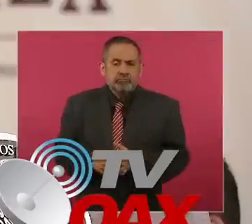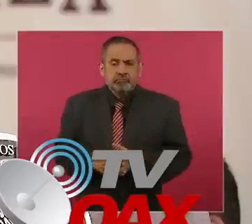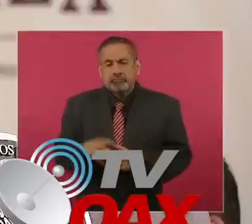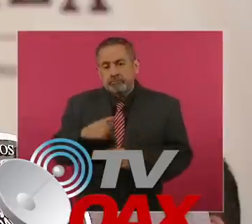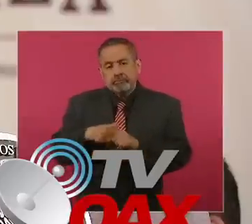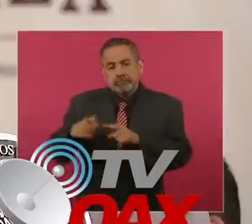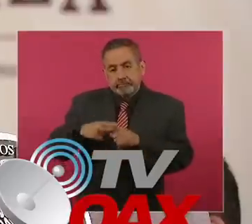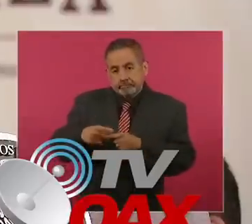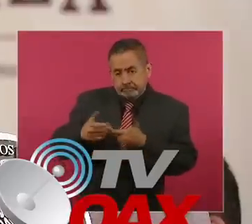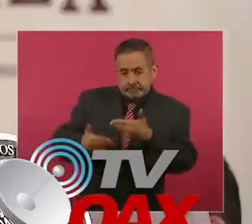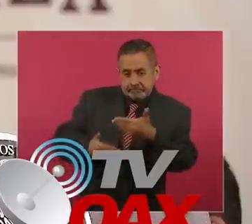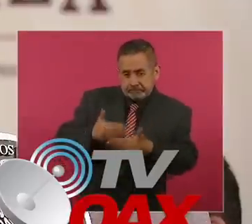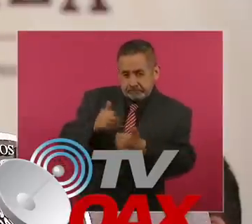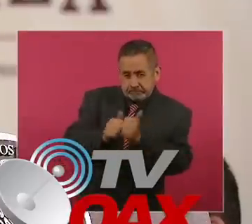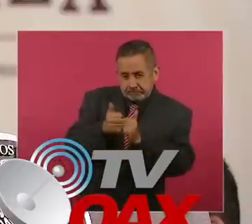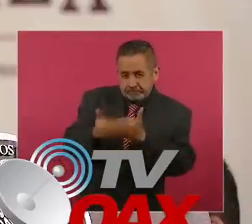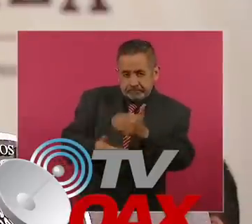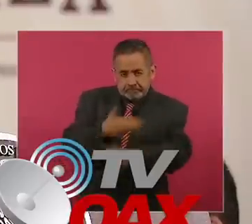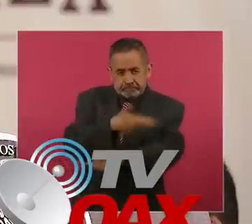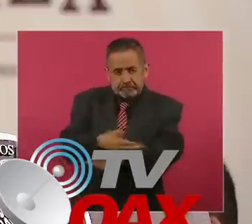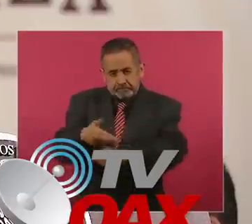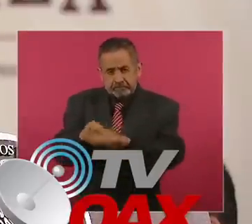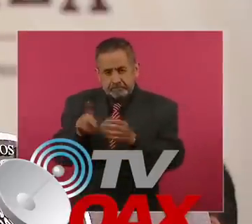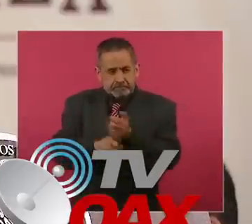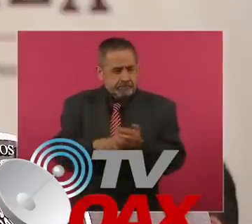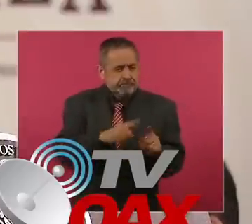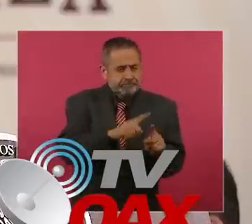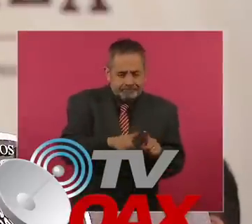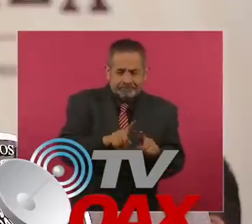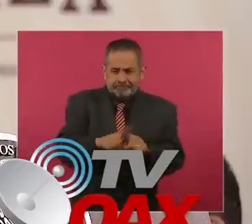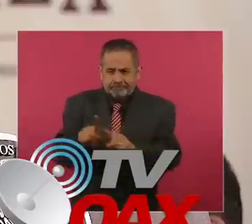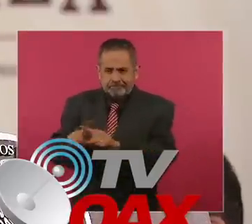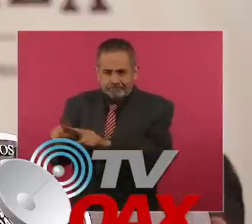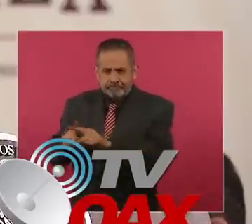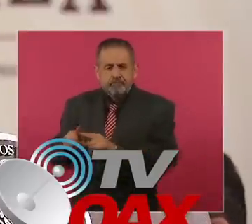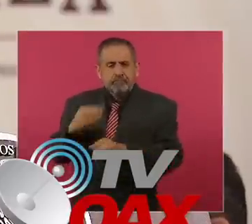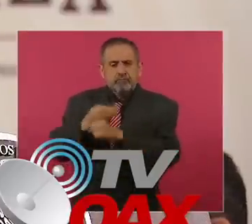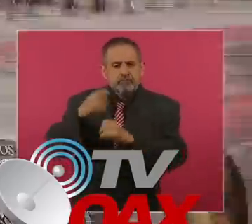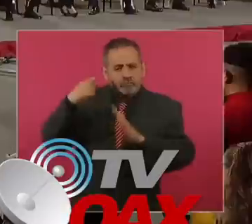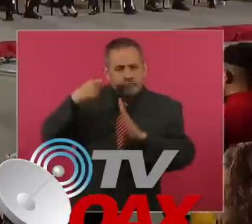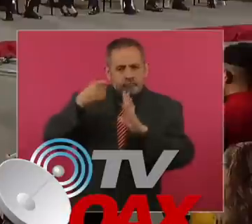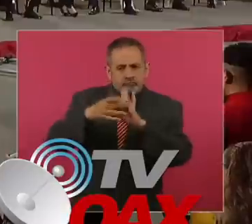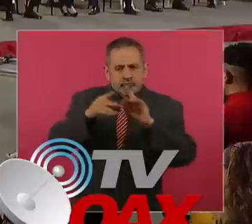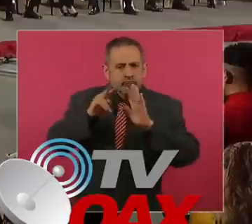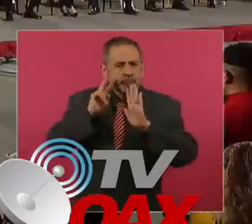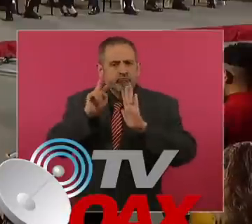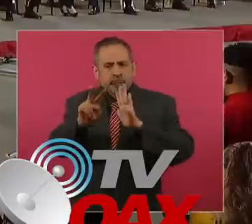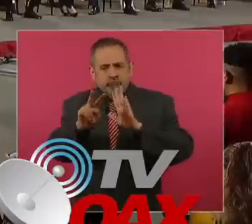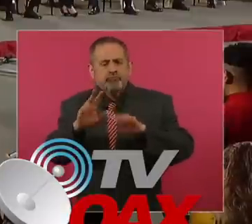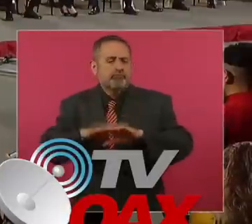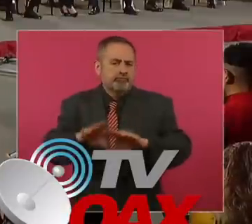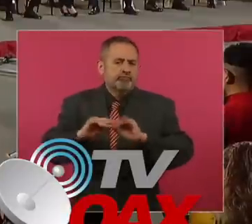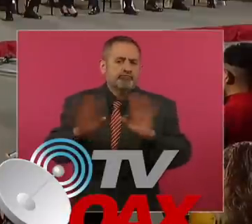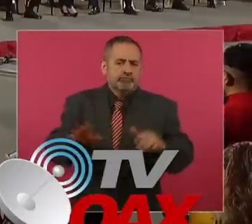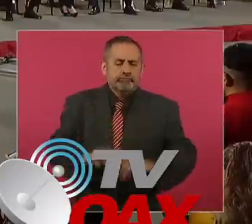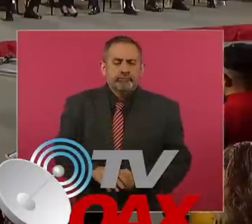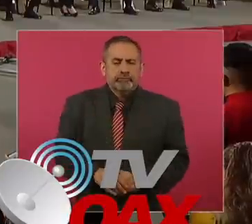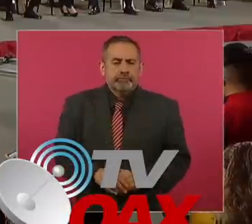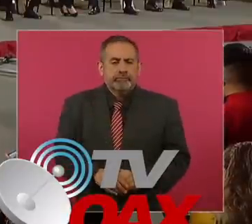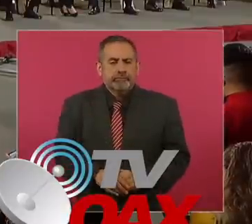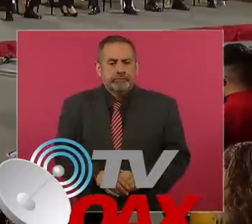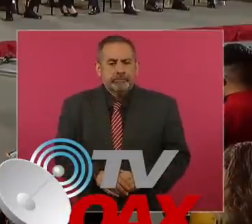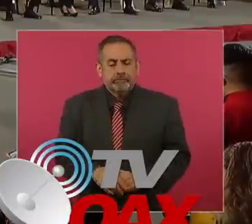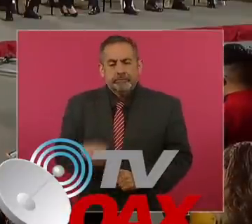procesos constructivos en cada uno de estos frentes que a continuación en un video vamos a poder ejemplificar. La siguiente.